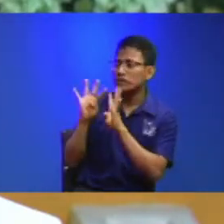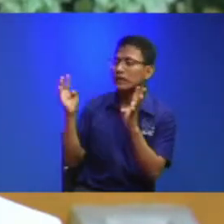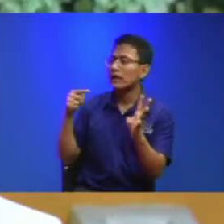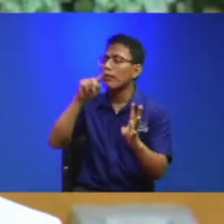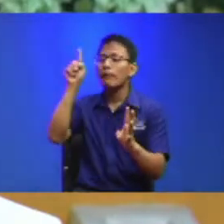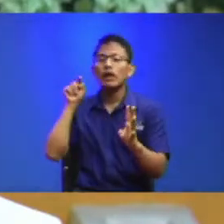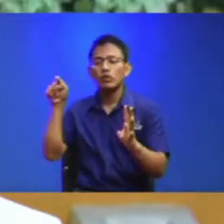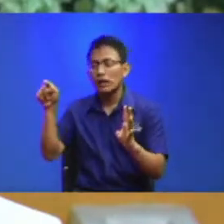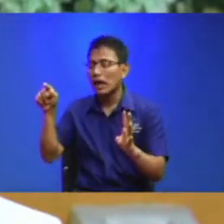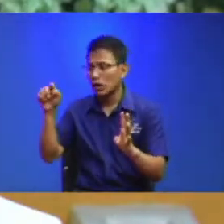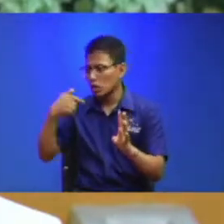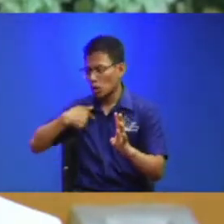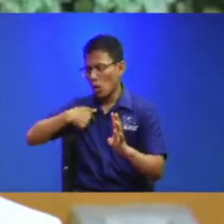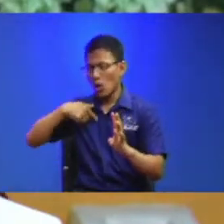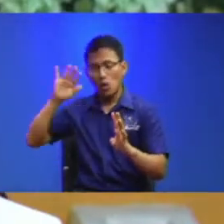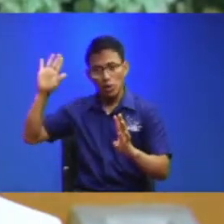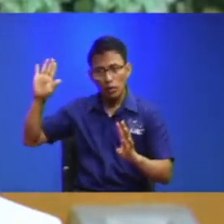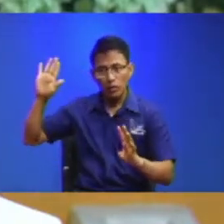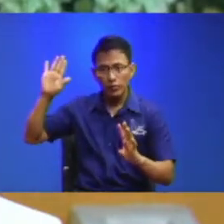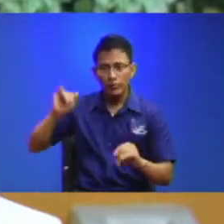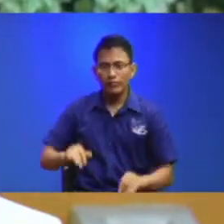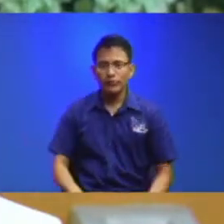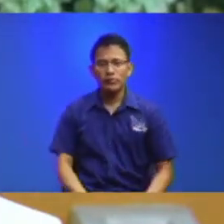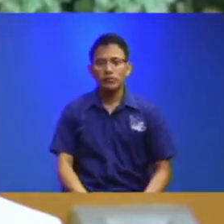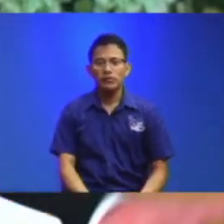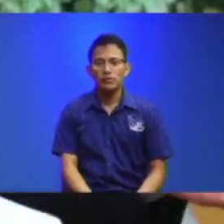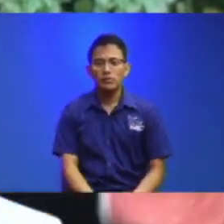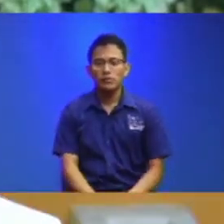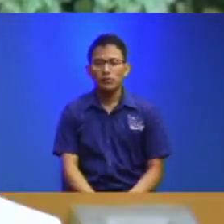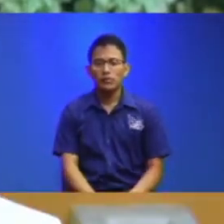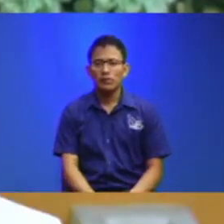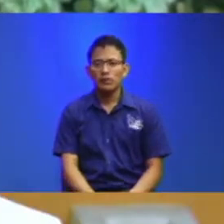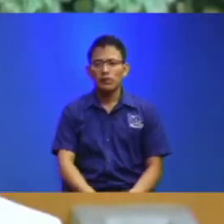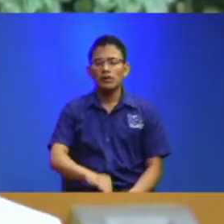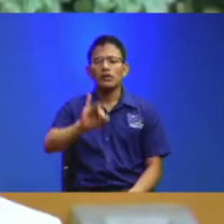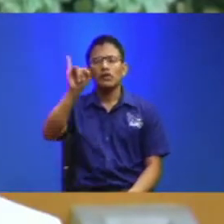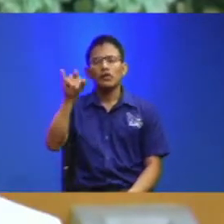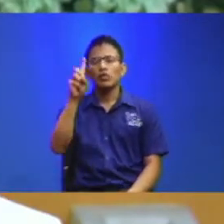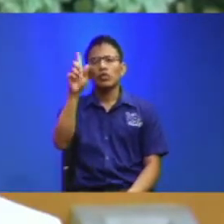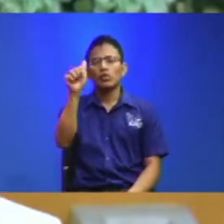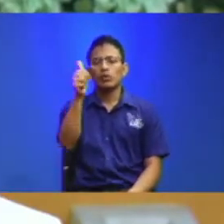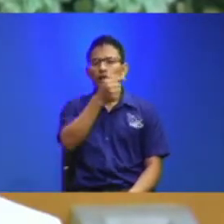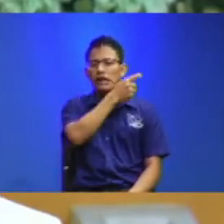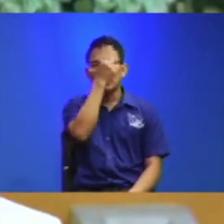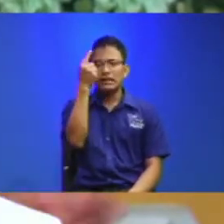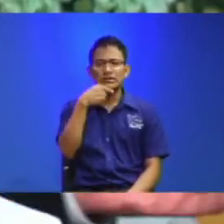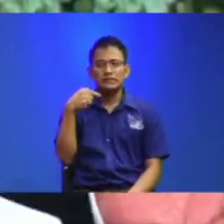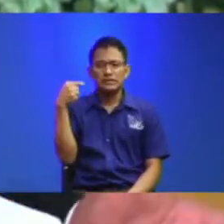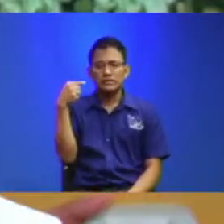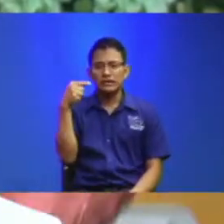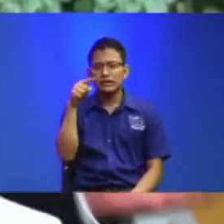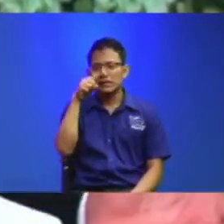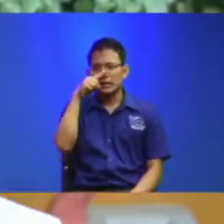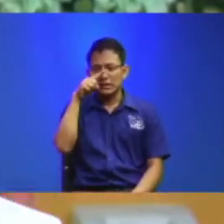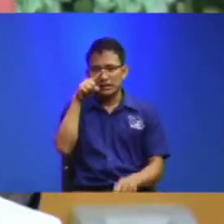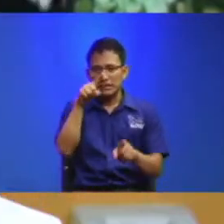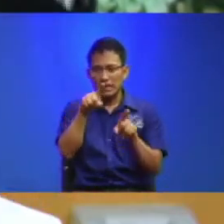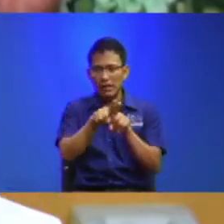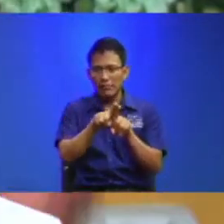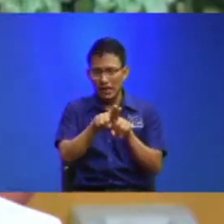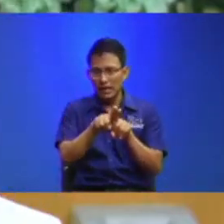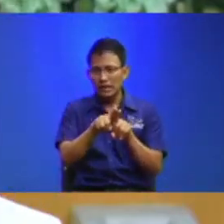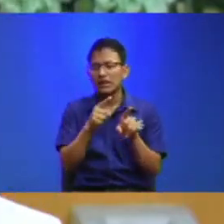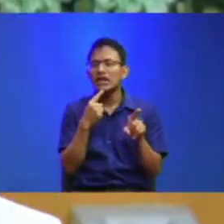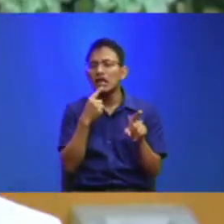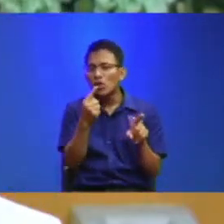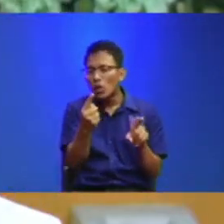ese camino. Si no, no hubieran preguntado. Y Judas también lo dijo, y él era, solo que él no dijo Señor, sino que maestro. Eso lo